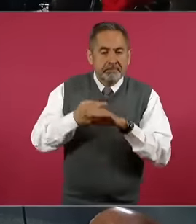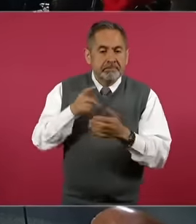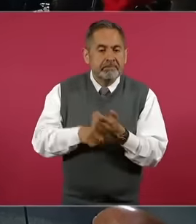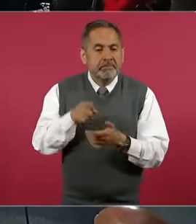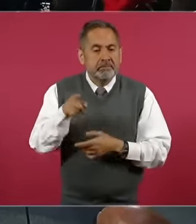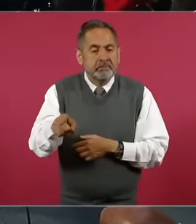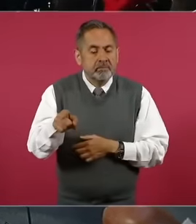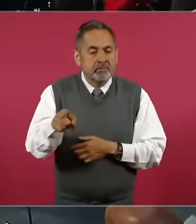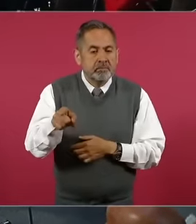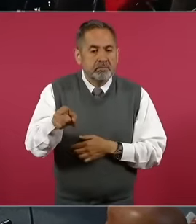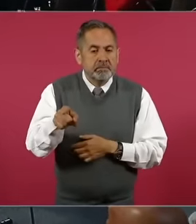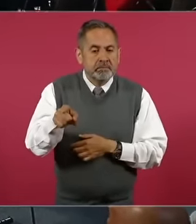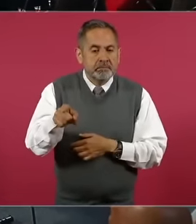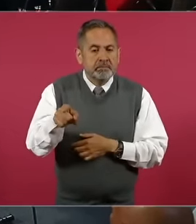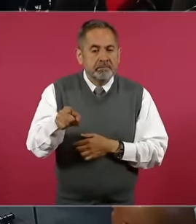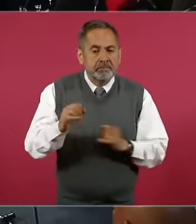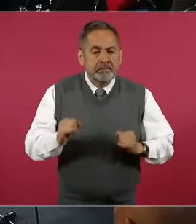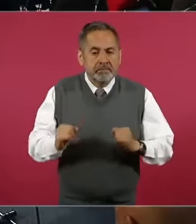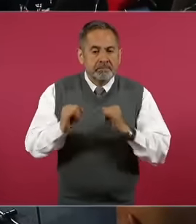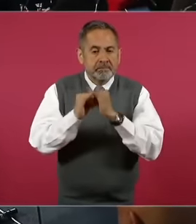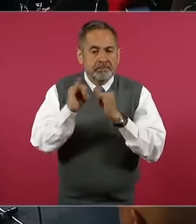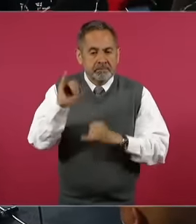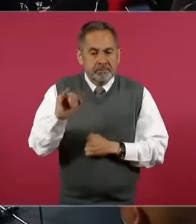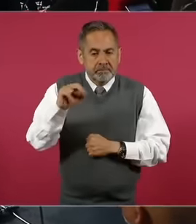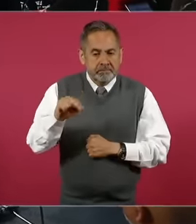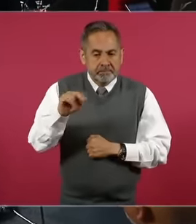al Instituto Electoral